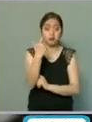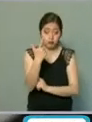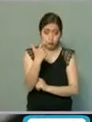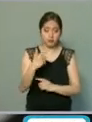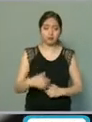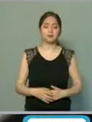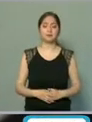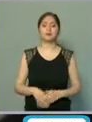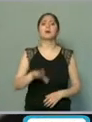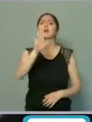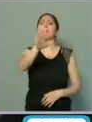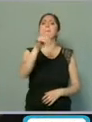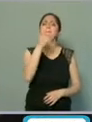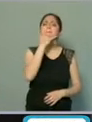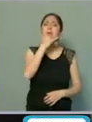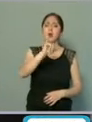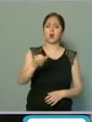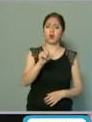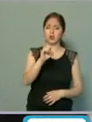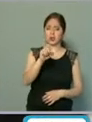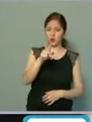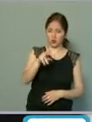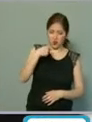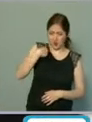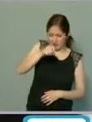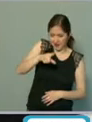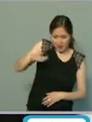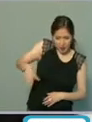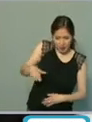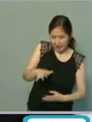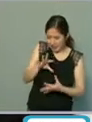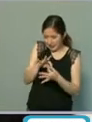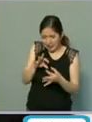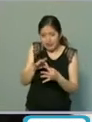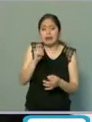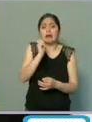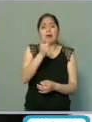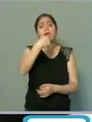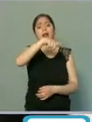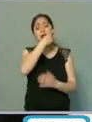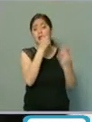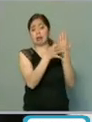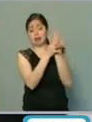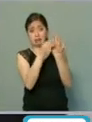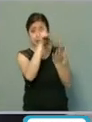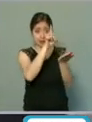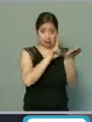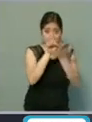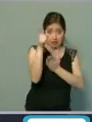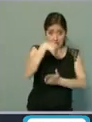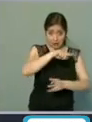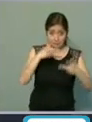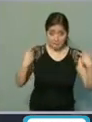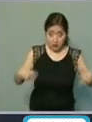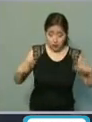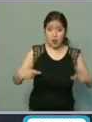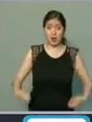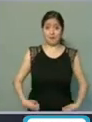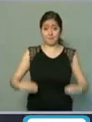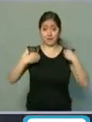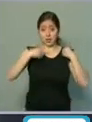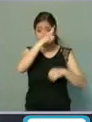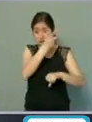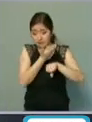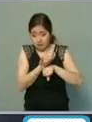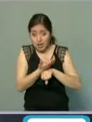armas. Oye, José Luis, tú nos dices evidentemente que es un derecho que tienen las personas, los habitantes de Estados Unidos.